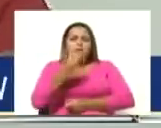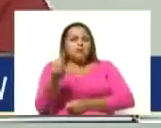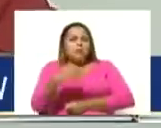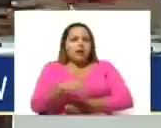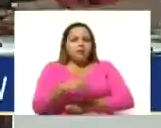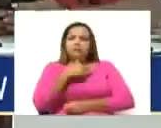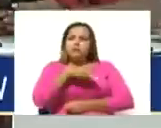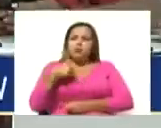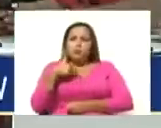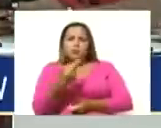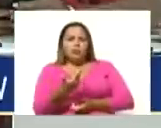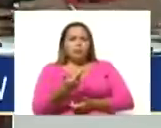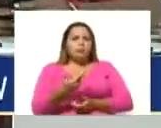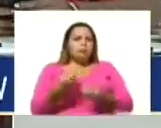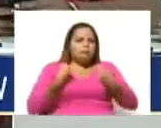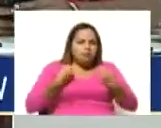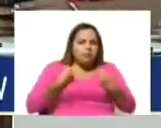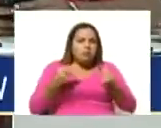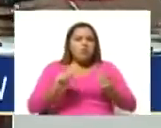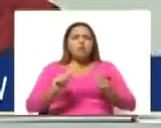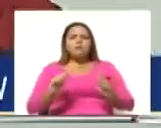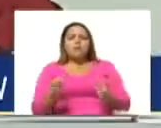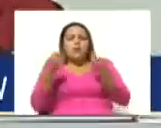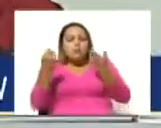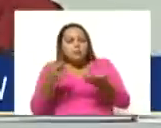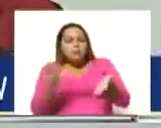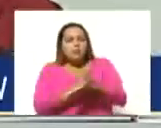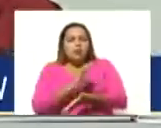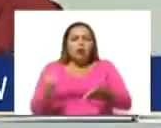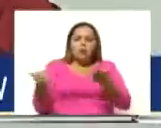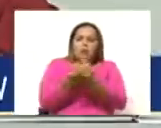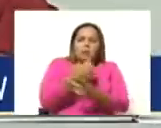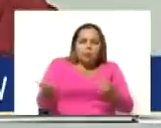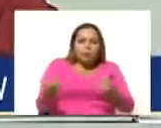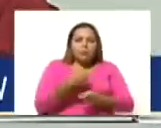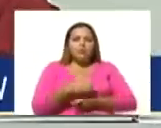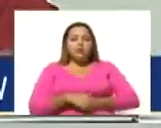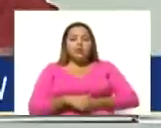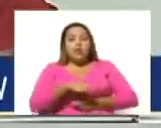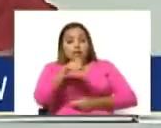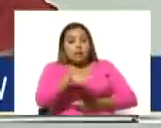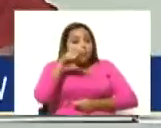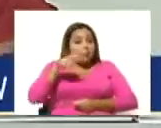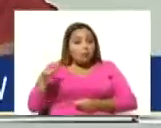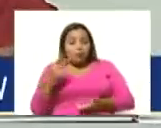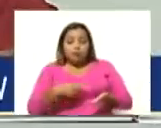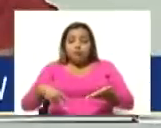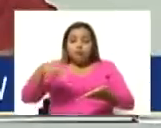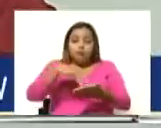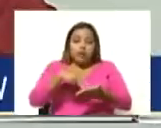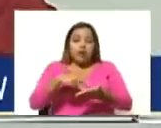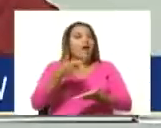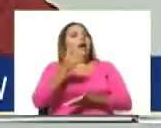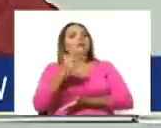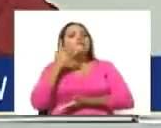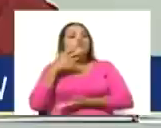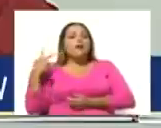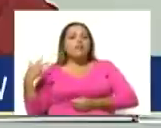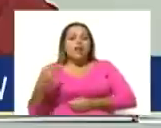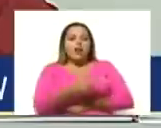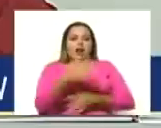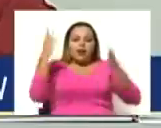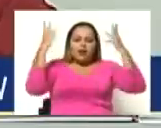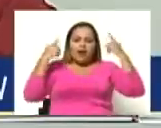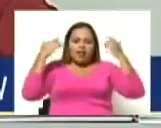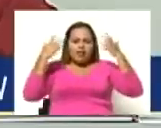sobreponemos a los golpes, nos sobreponemos a los ataques. Y ese pueblo que se levanta en las Tejerías y en el Castaño, es el mismo